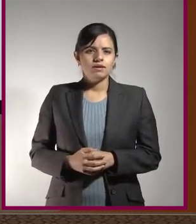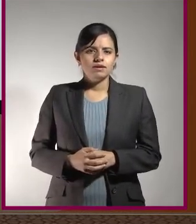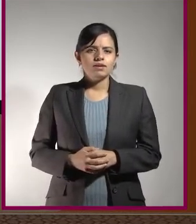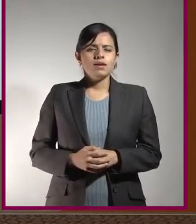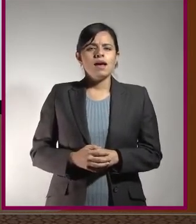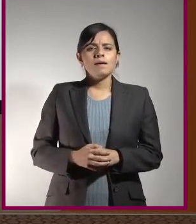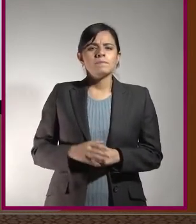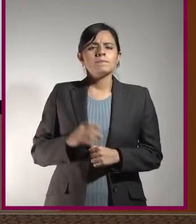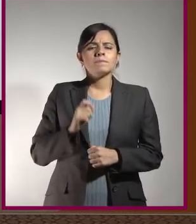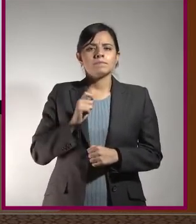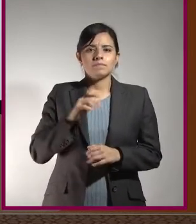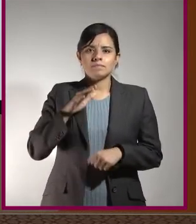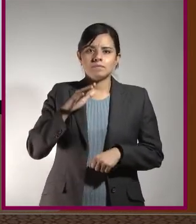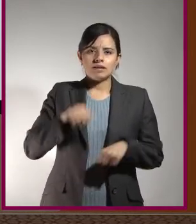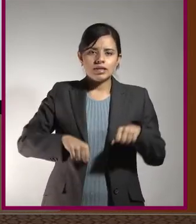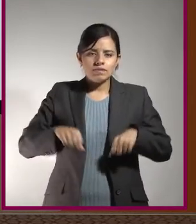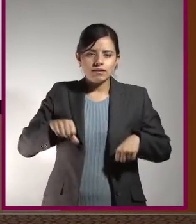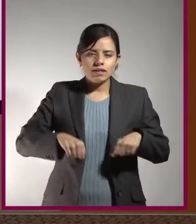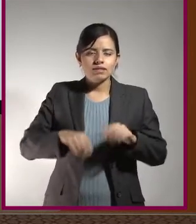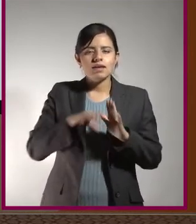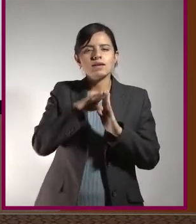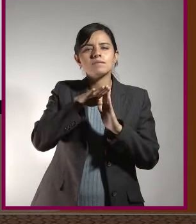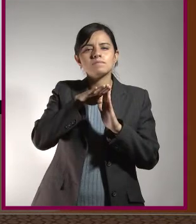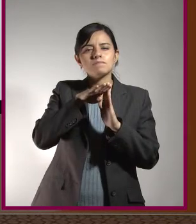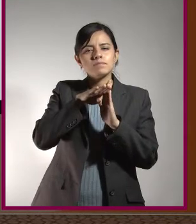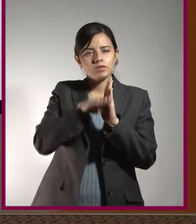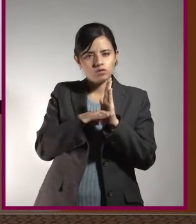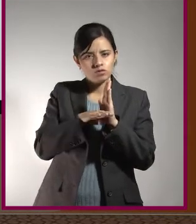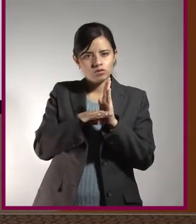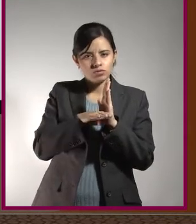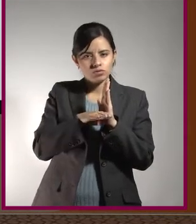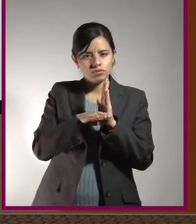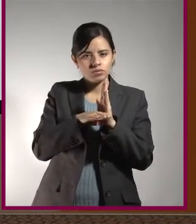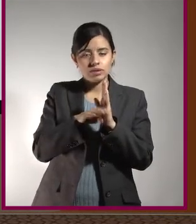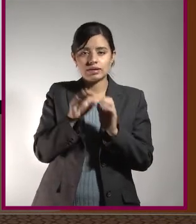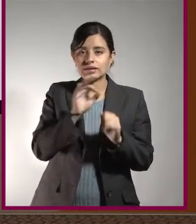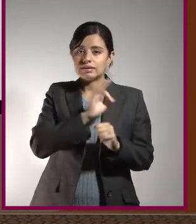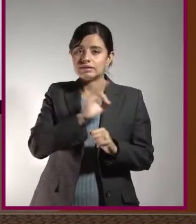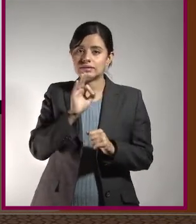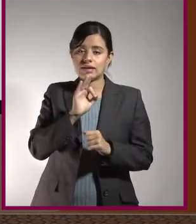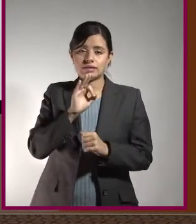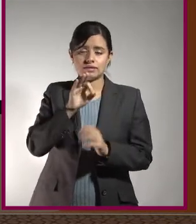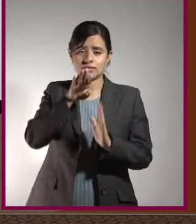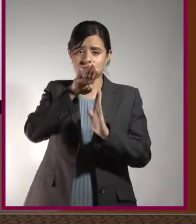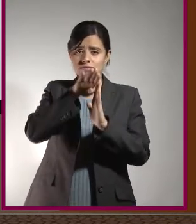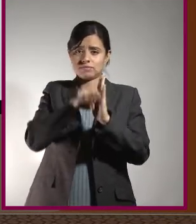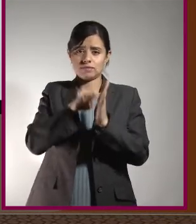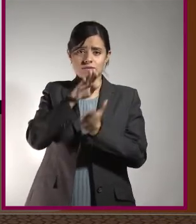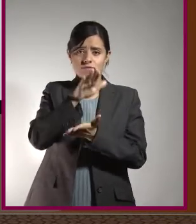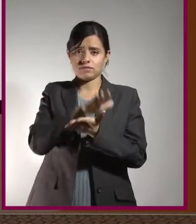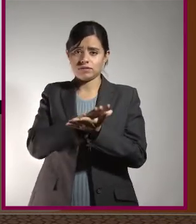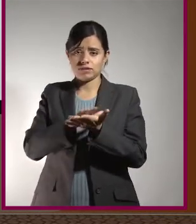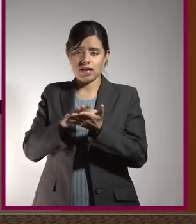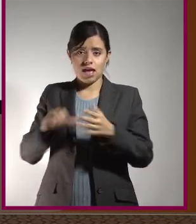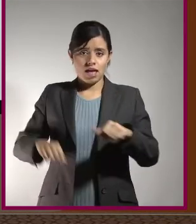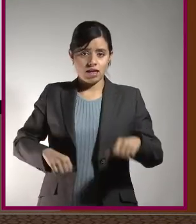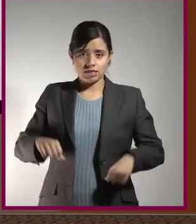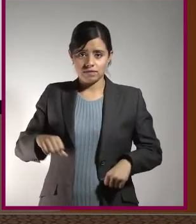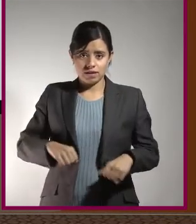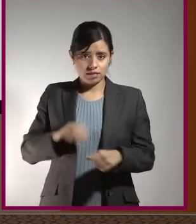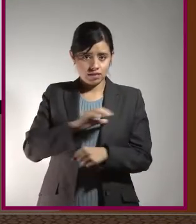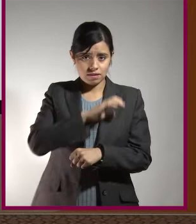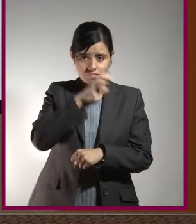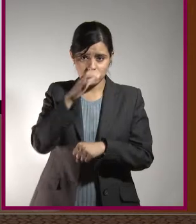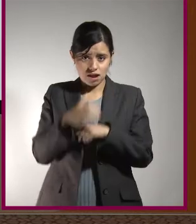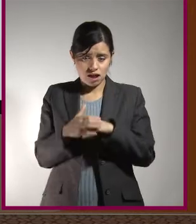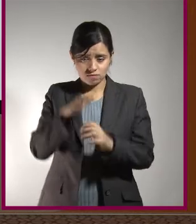implica disminuir todavía más la actividad, ¿no? De ser posible reducirla al mínimo. Aunque en realidad la actividad nunca